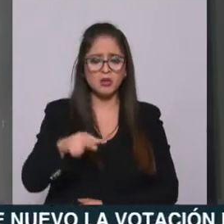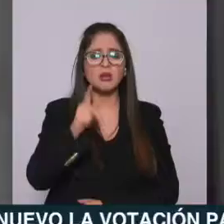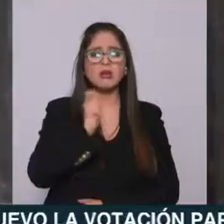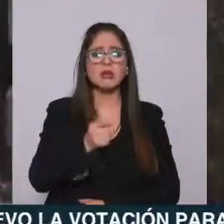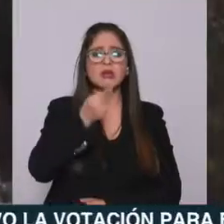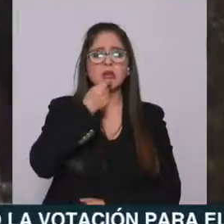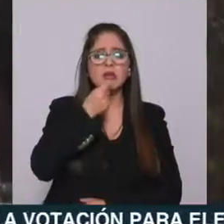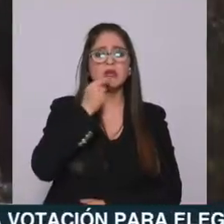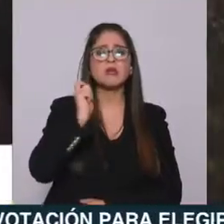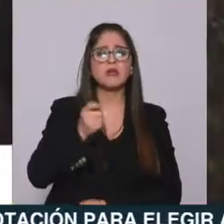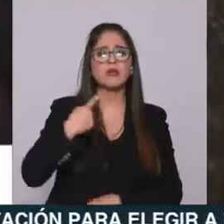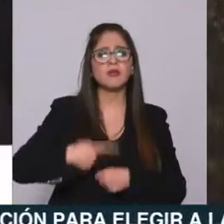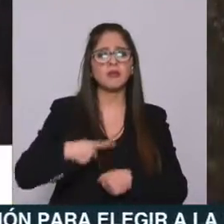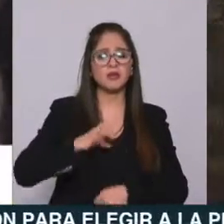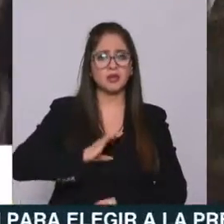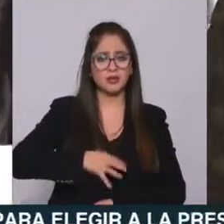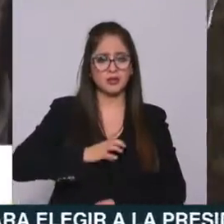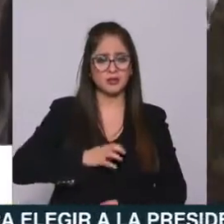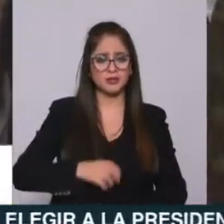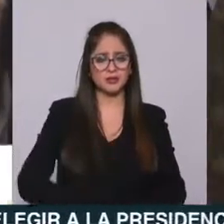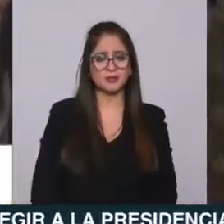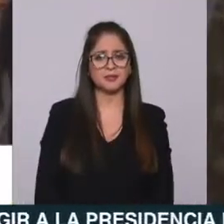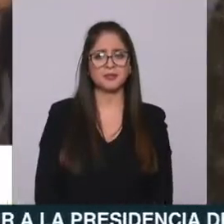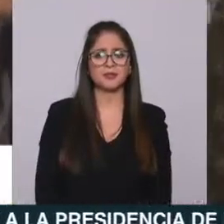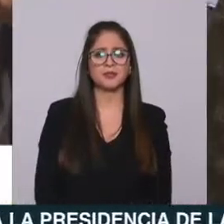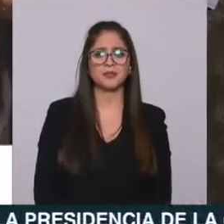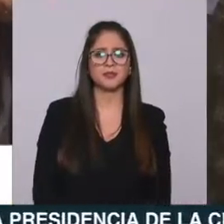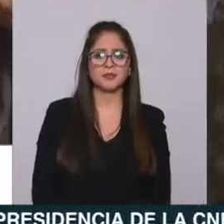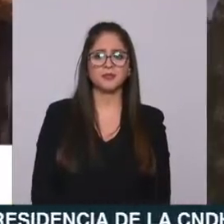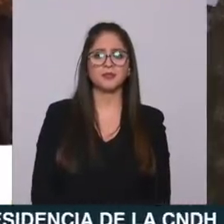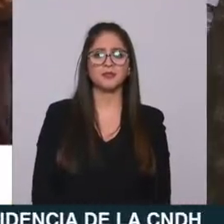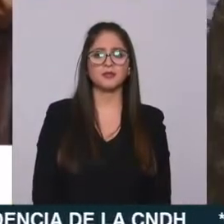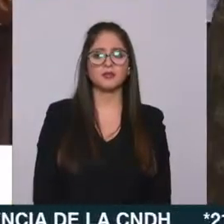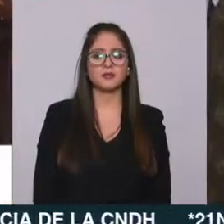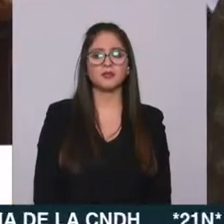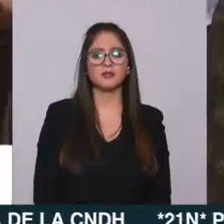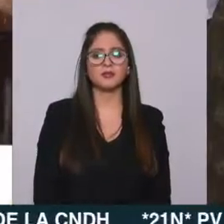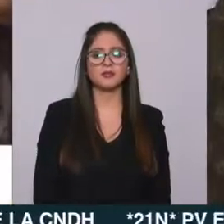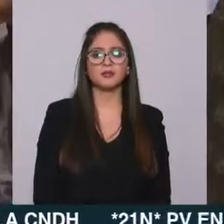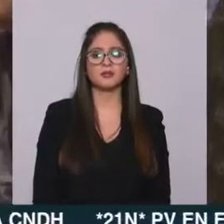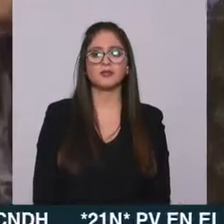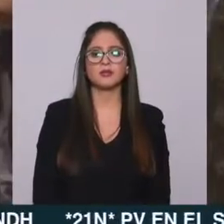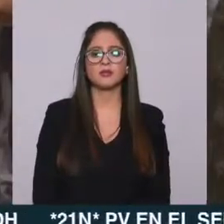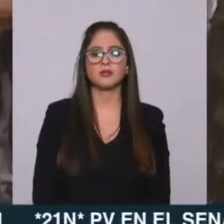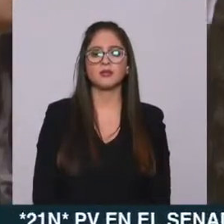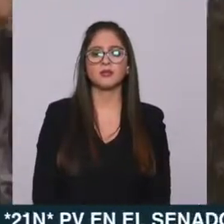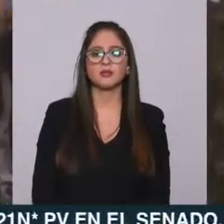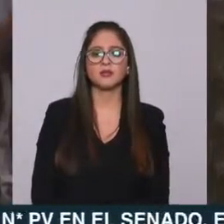con cáncer. Con imágenes de Joel Arias, Eric Pinto, 21 Noticias.